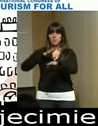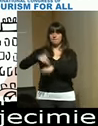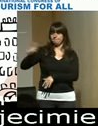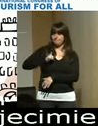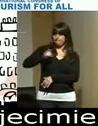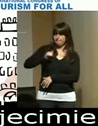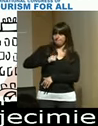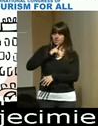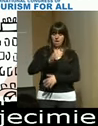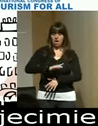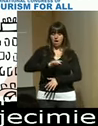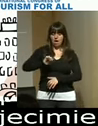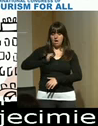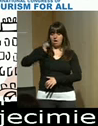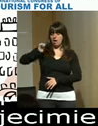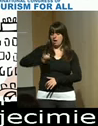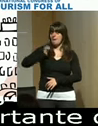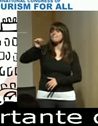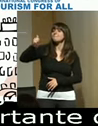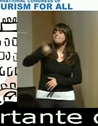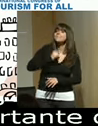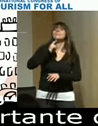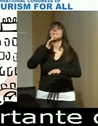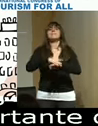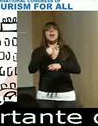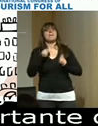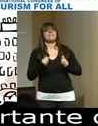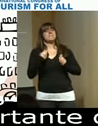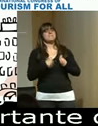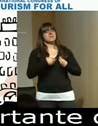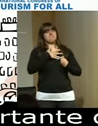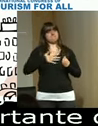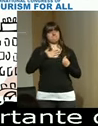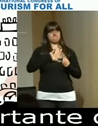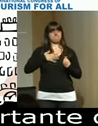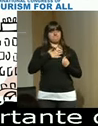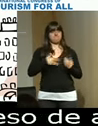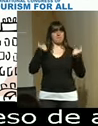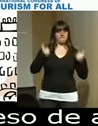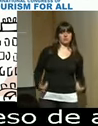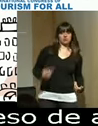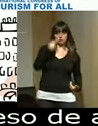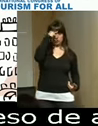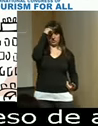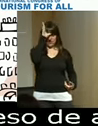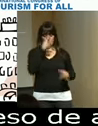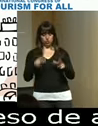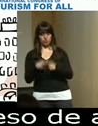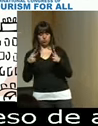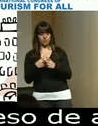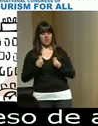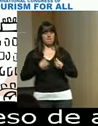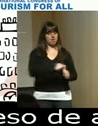oportunidades para tener un bienestar físico, psíquico, social durante toda la vida. El objetivo es